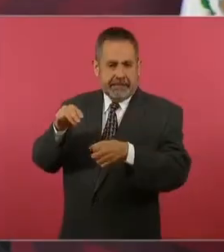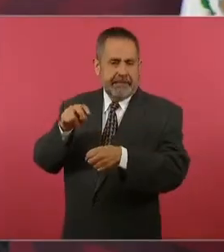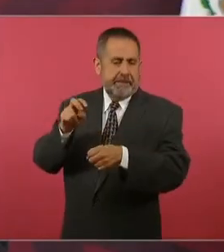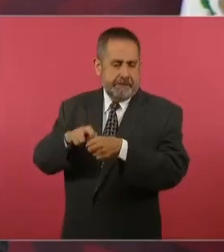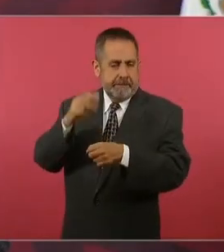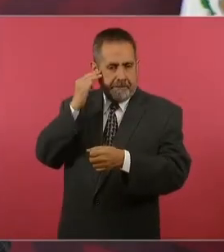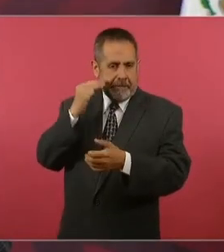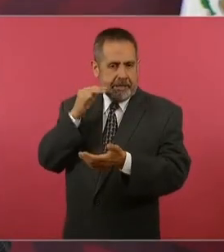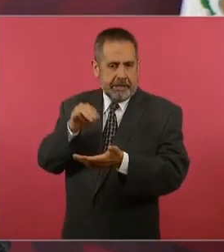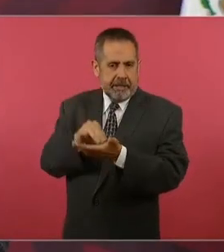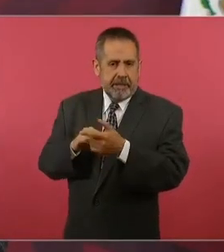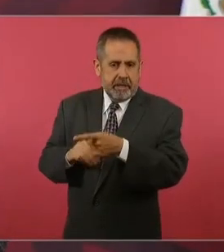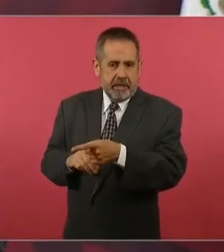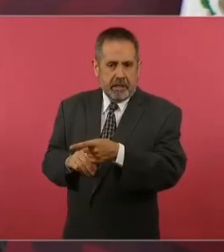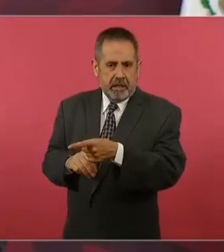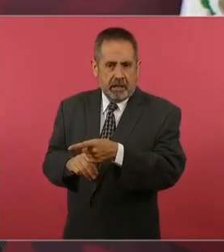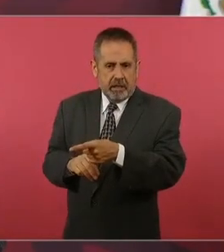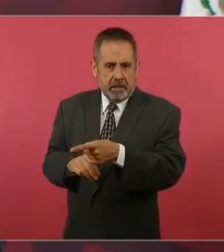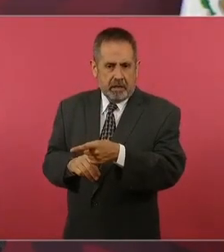Mérida,